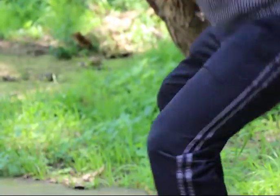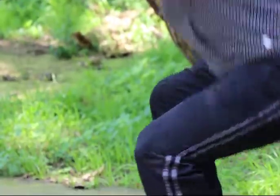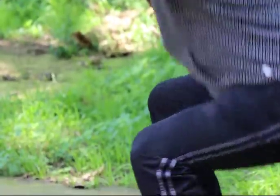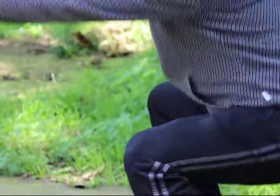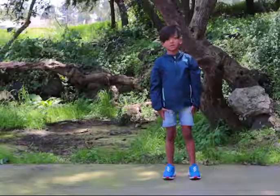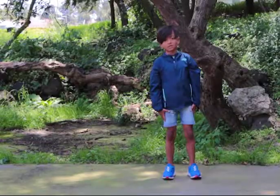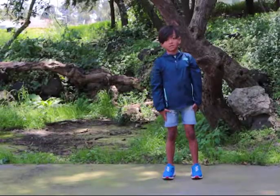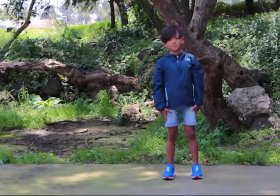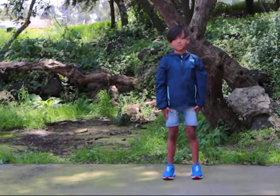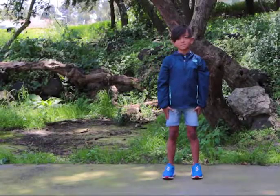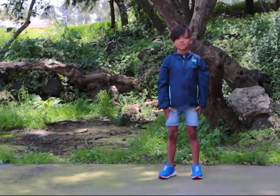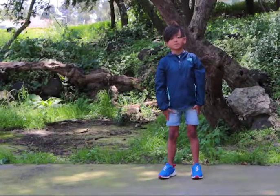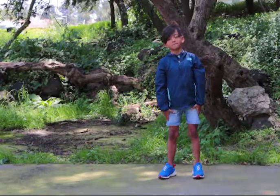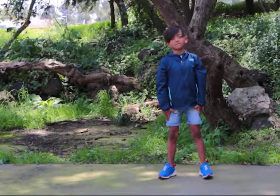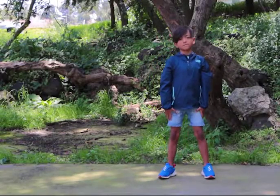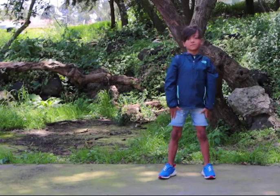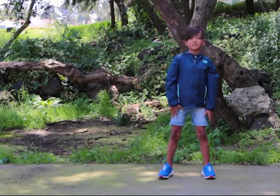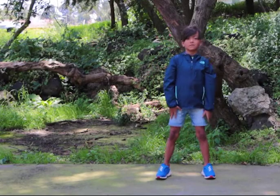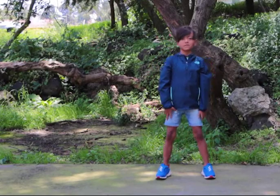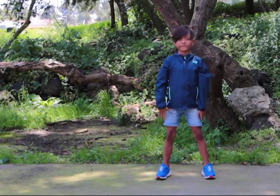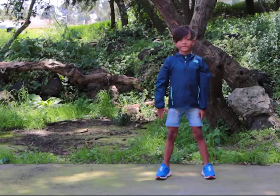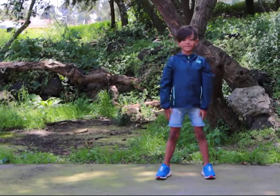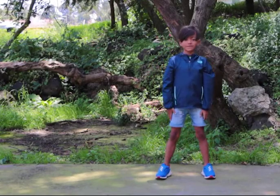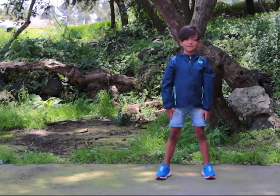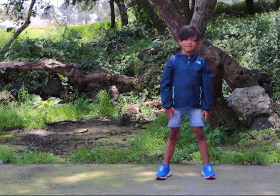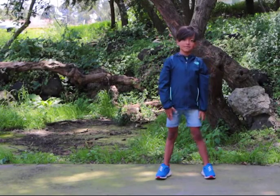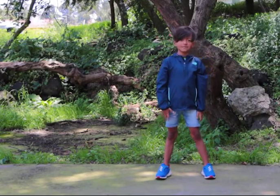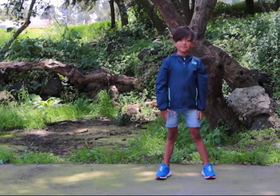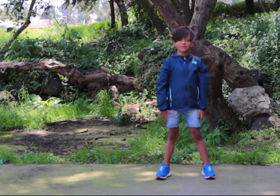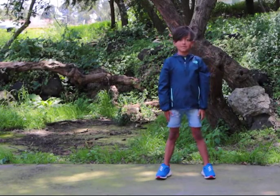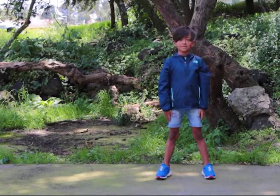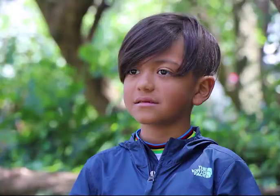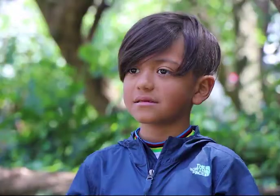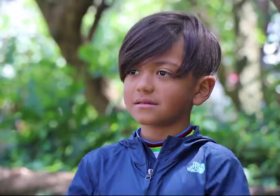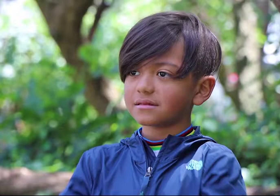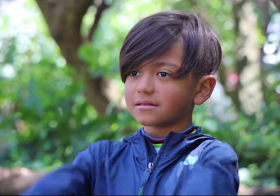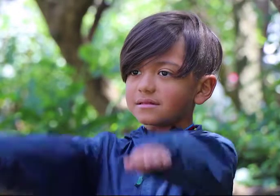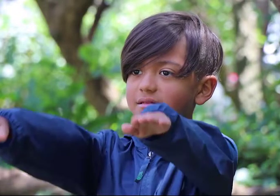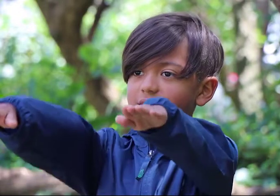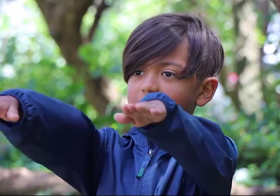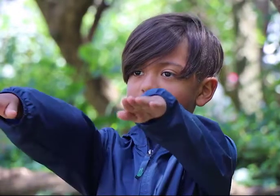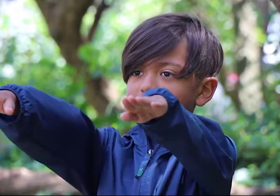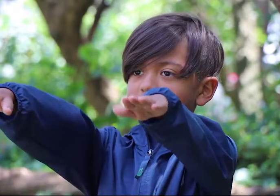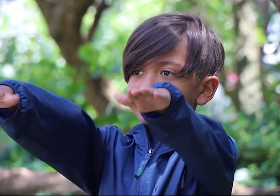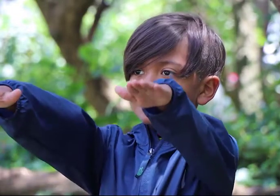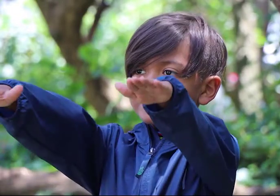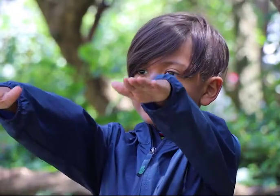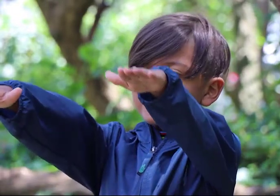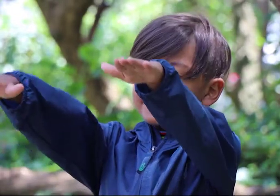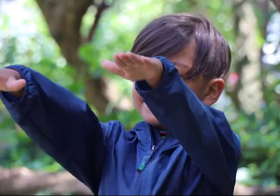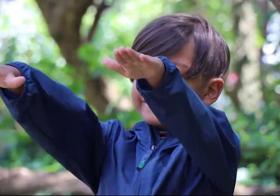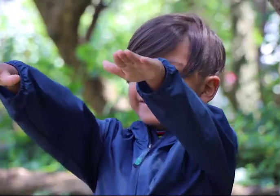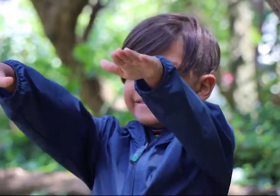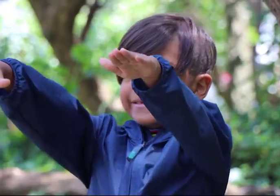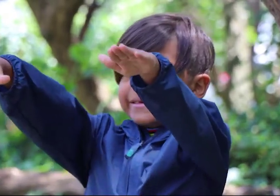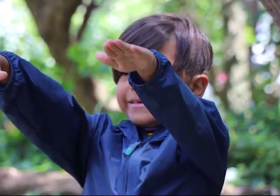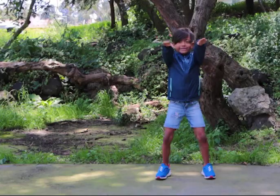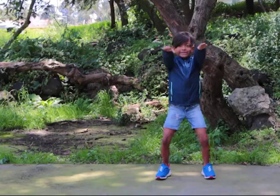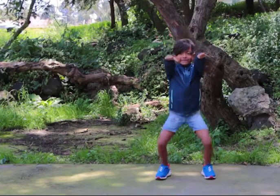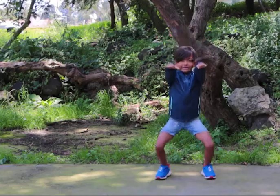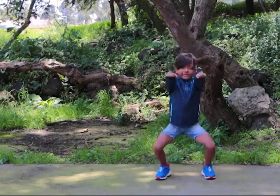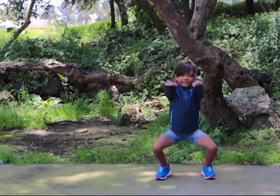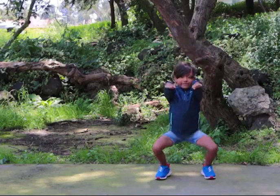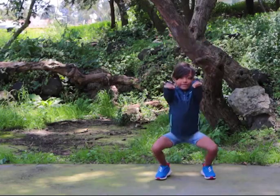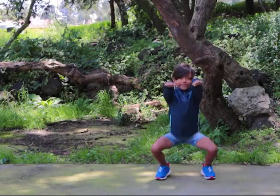muy bien, vamos a abrir nuestro compás, levamos los brazos, y vamos a trabajar la pierna.